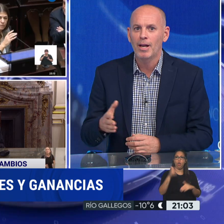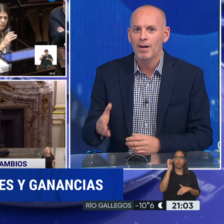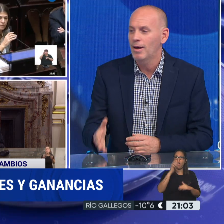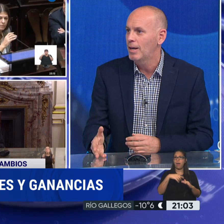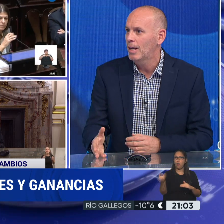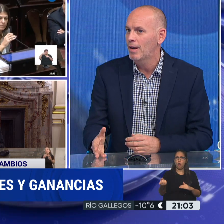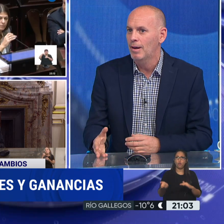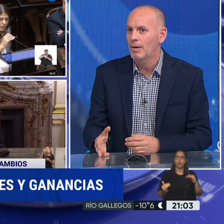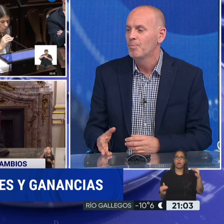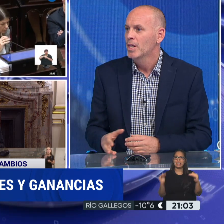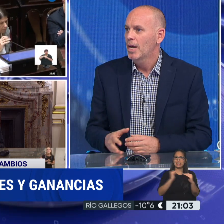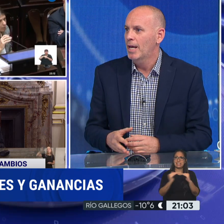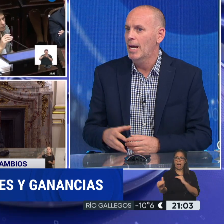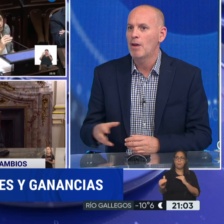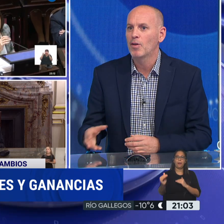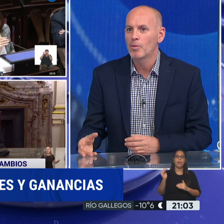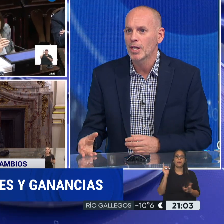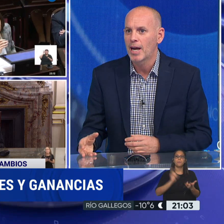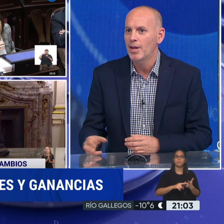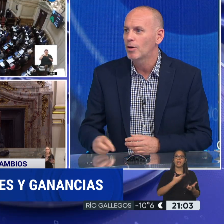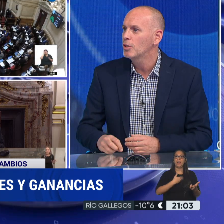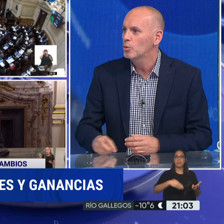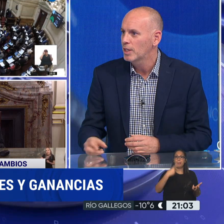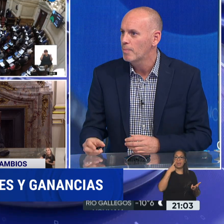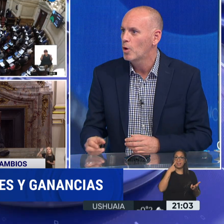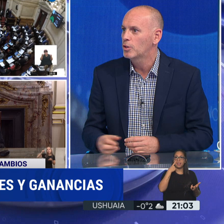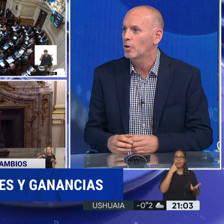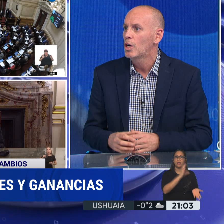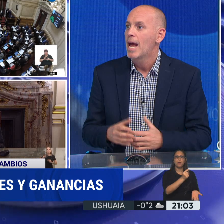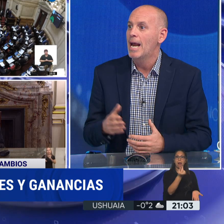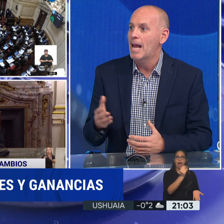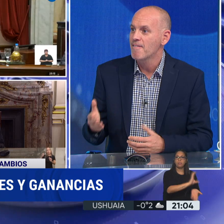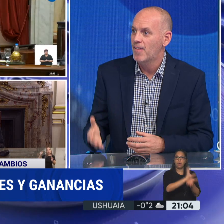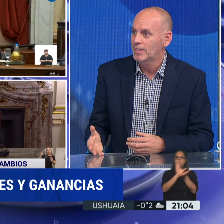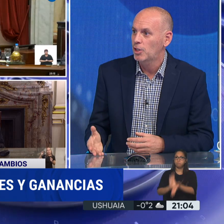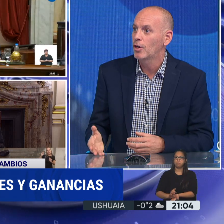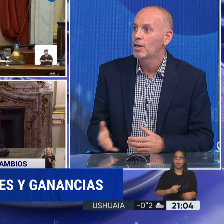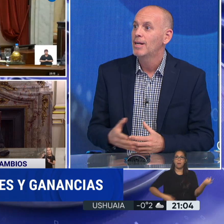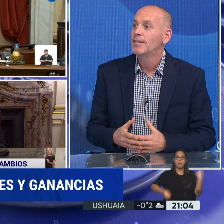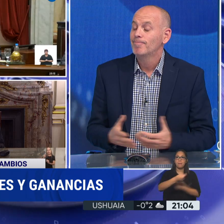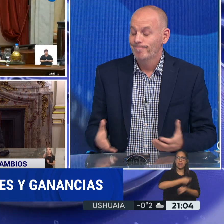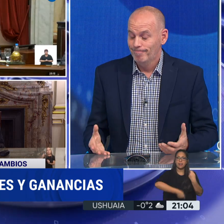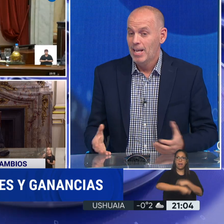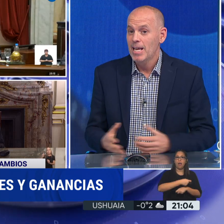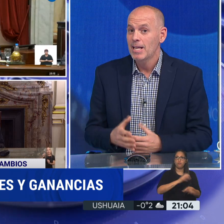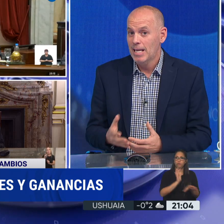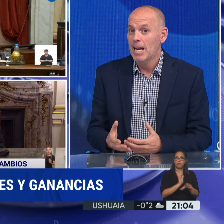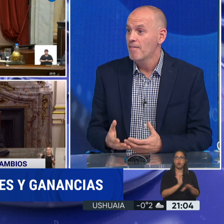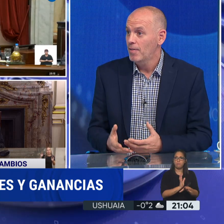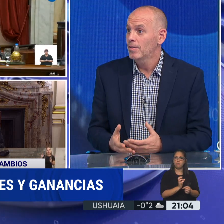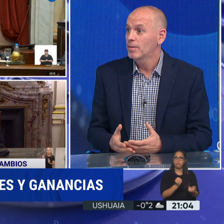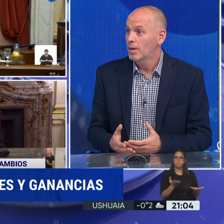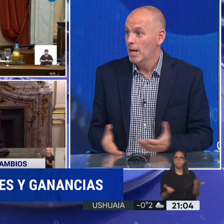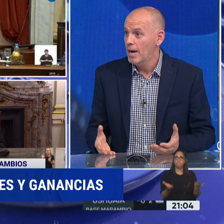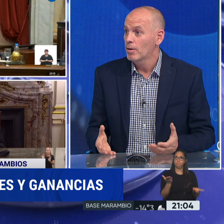paralelo, el Fondo Monetario hizo un desembolso. Bueno, los mercados respondieron a la votación de la ley base